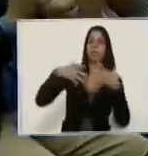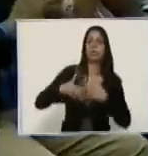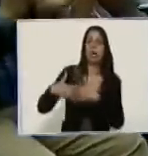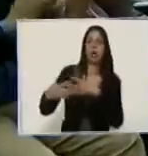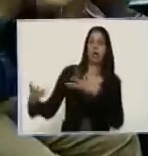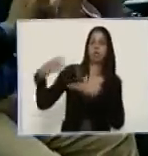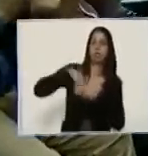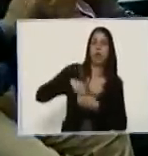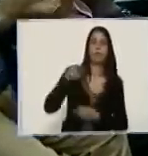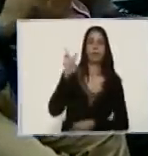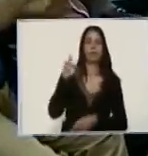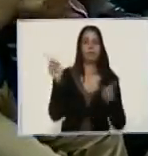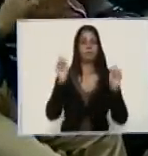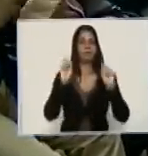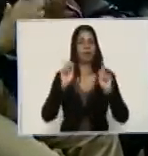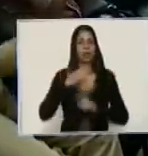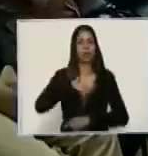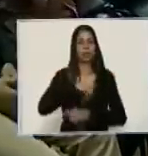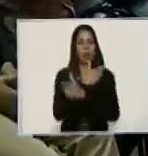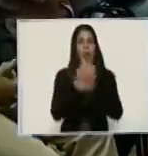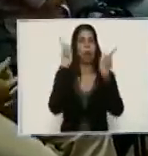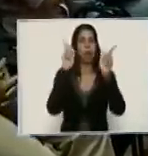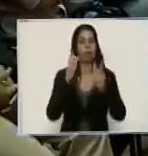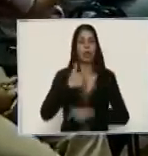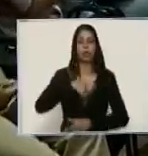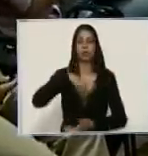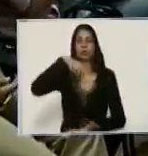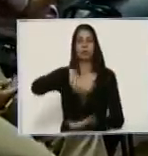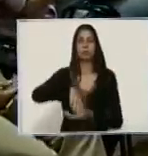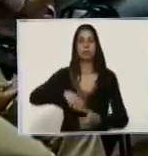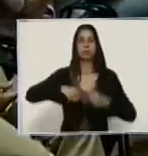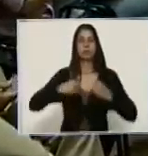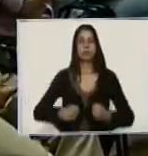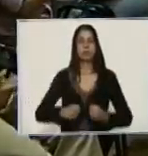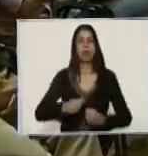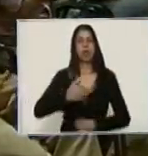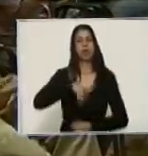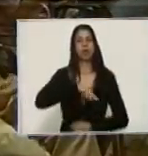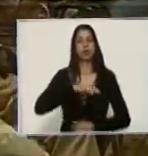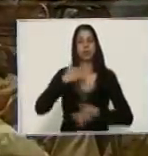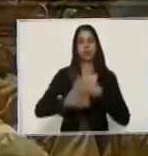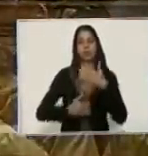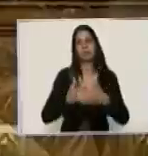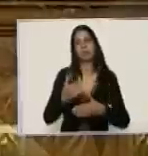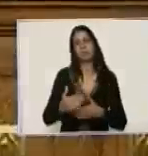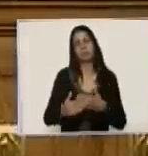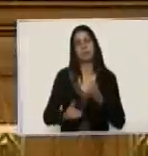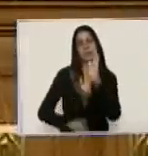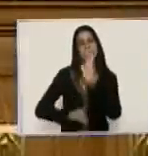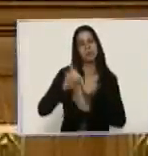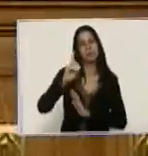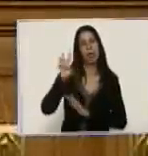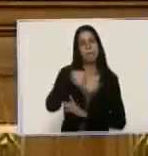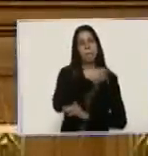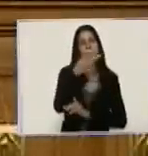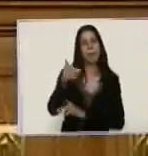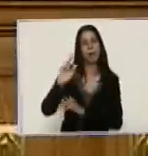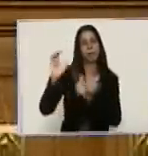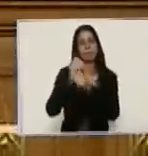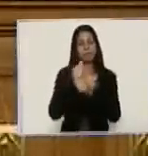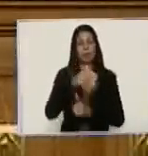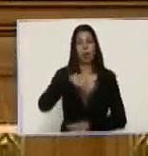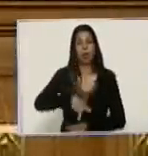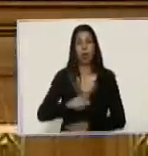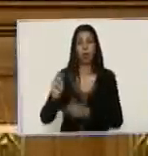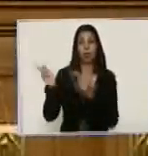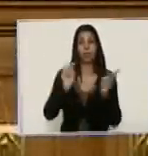regrese a Venezuela. Nosotros hoy estamos rodilla en tierra. Vamos a seguir avanzando por la construcción de esta patria. Hoy la